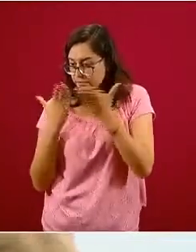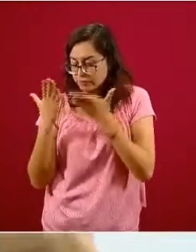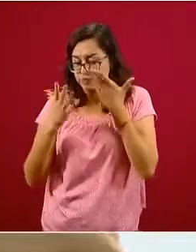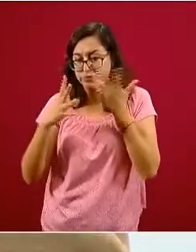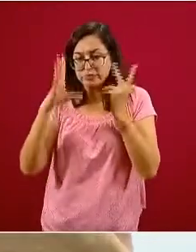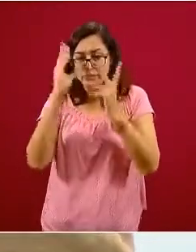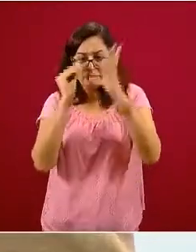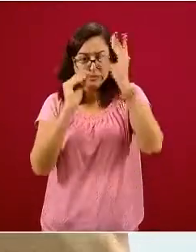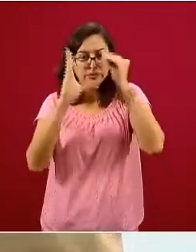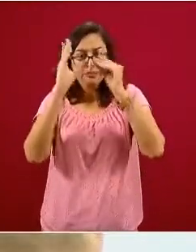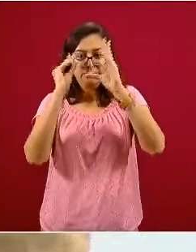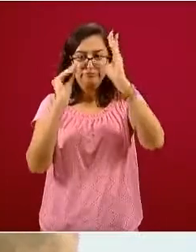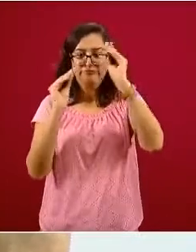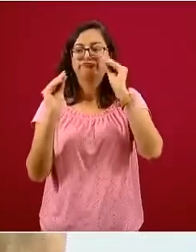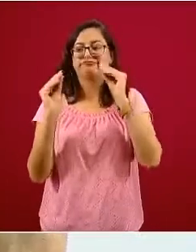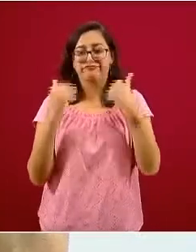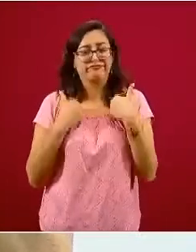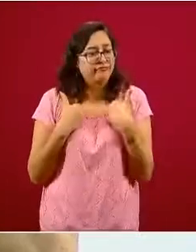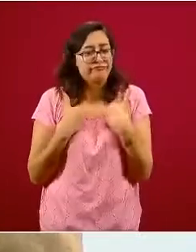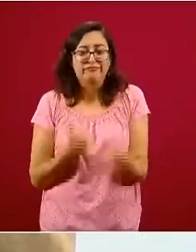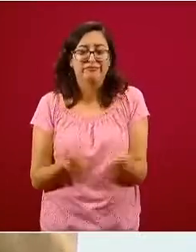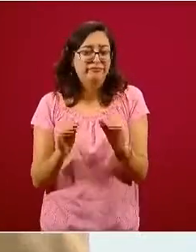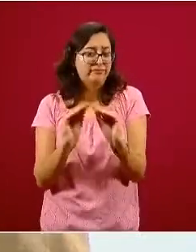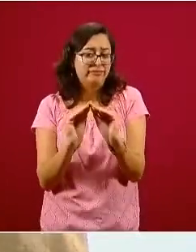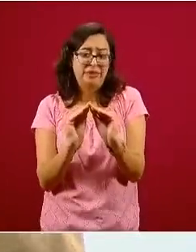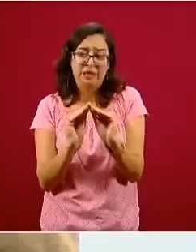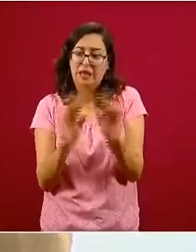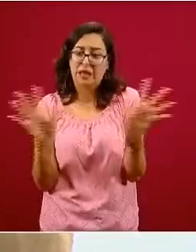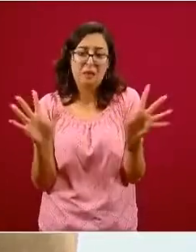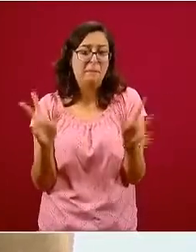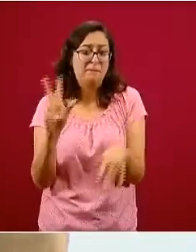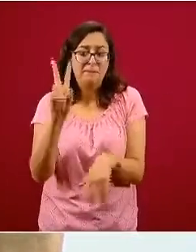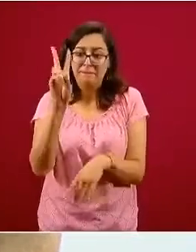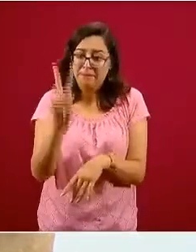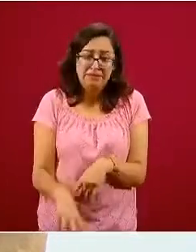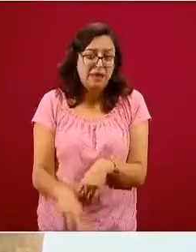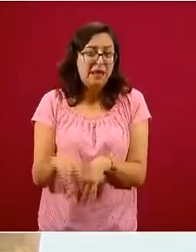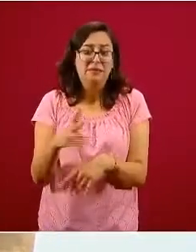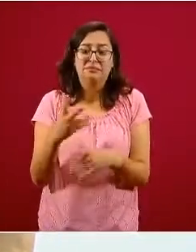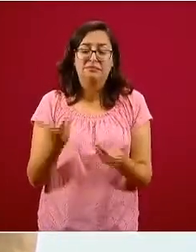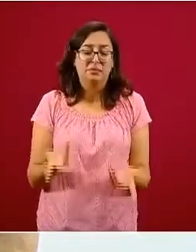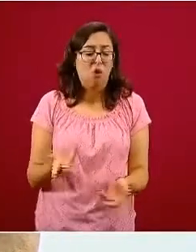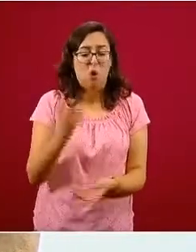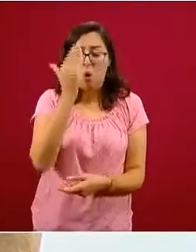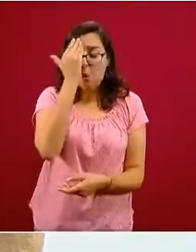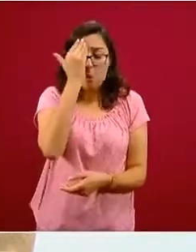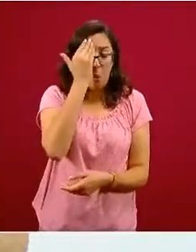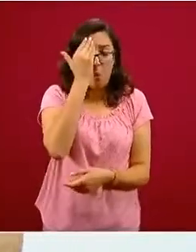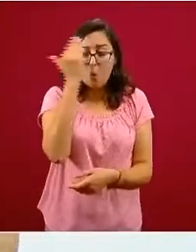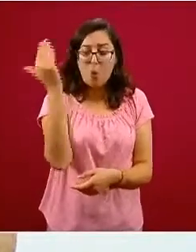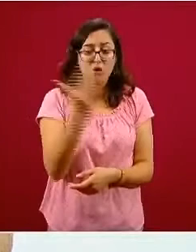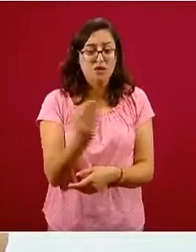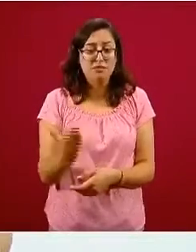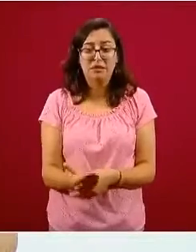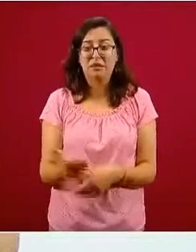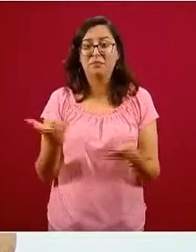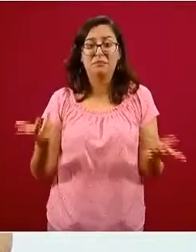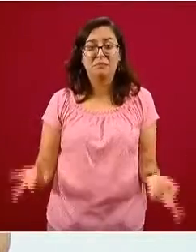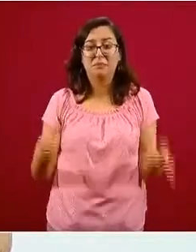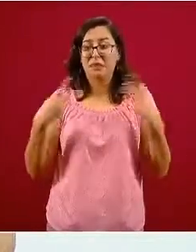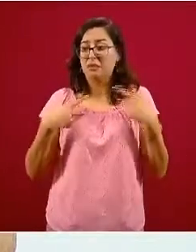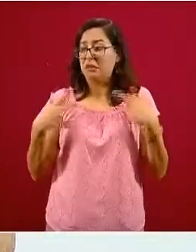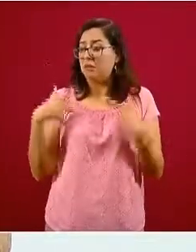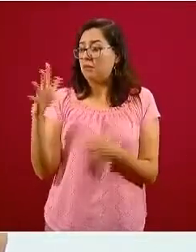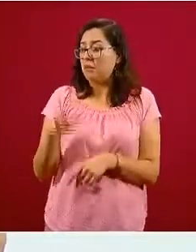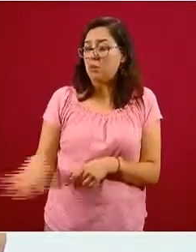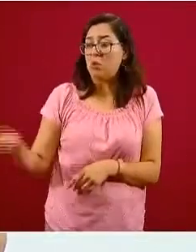epidemiología lo conocemos de sobra porque los ejemplos sobran sobre esta dramática realidad donde la injusticia social,